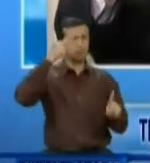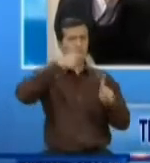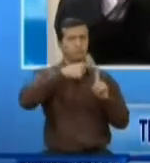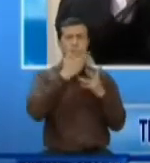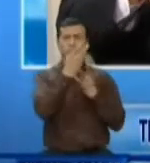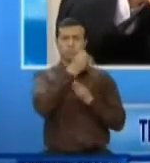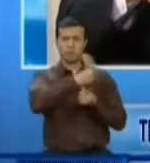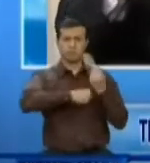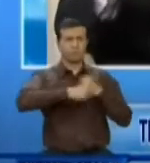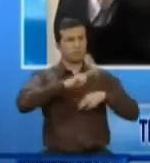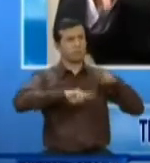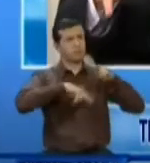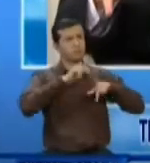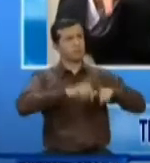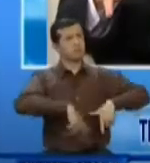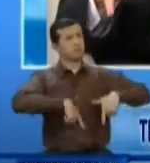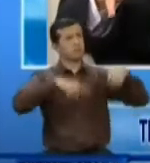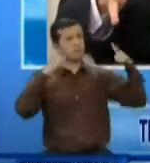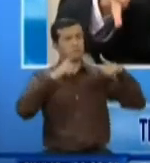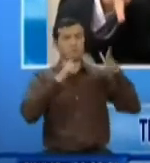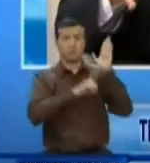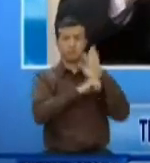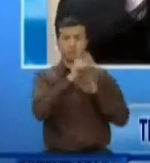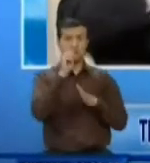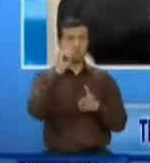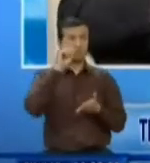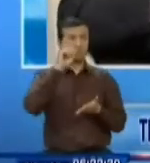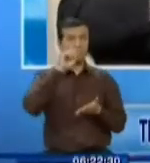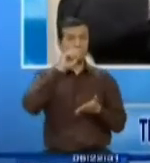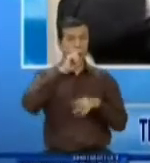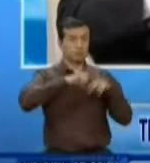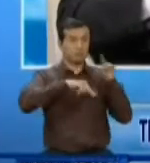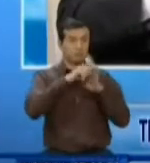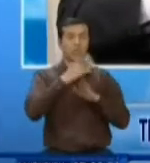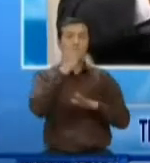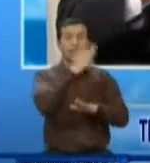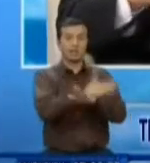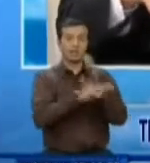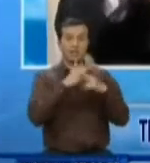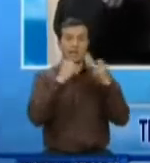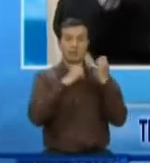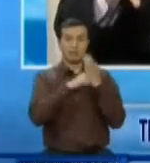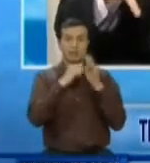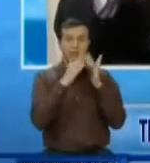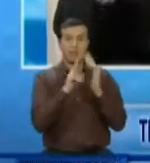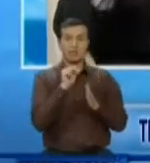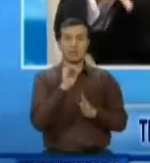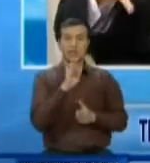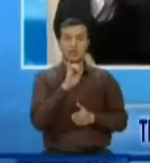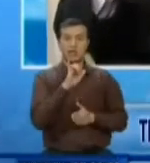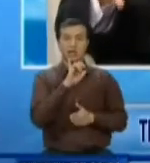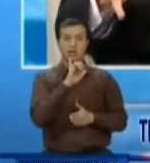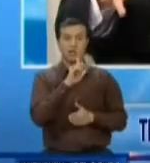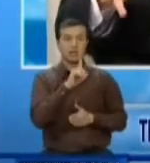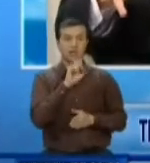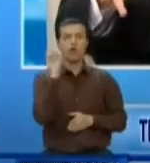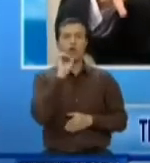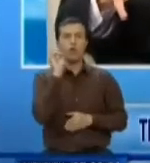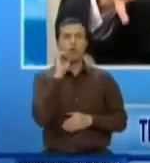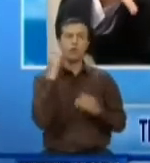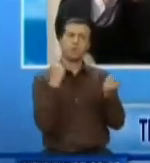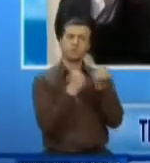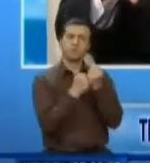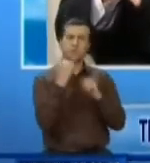inversiones de infraestructura y desarrollo urbano como dijo en su momento la ex ministra nathalie cely también apoya y apunta al sector industrial